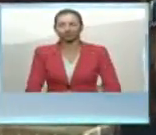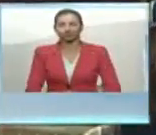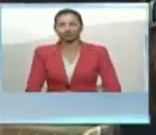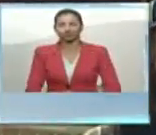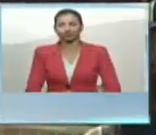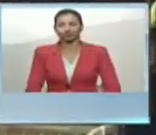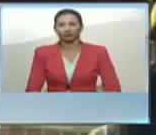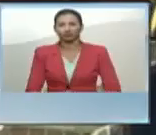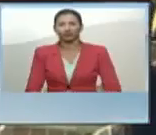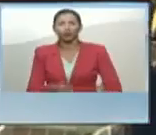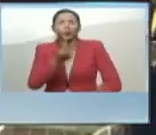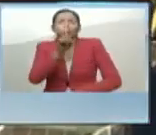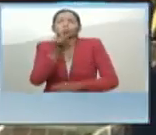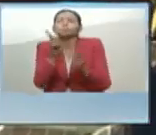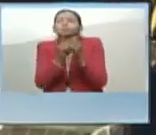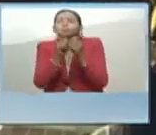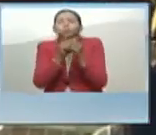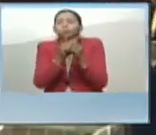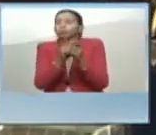Queda un segundo.